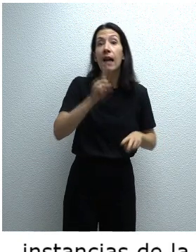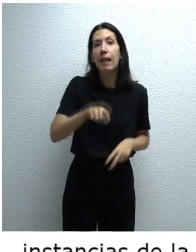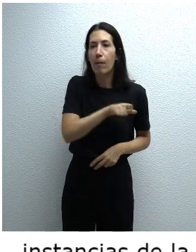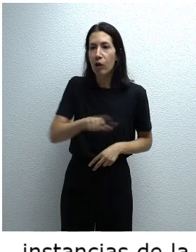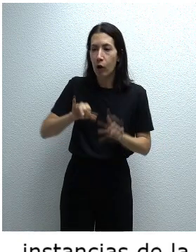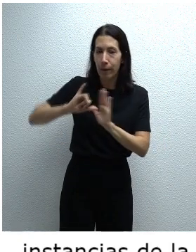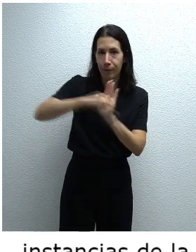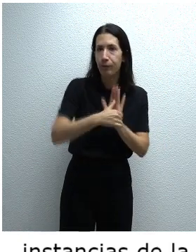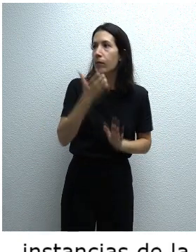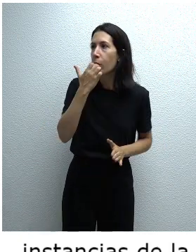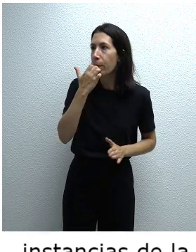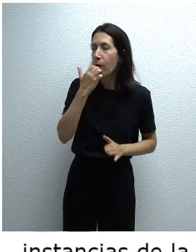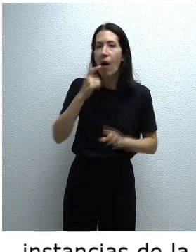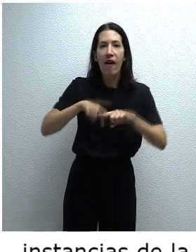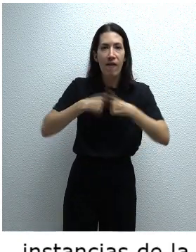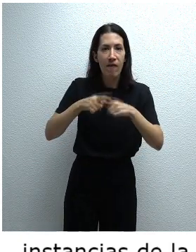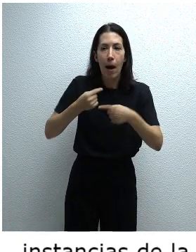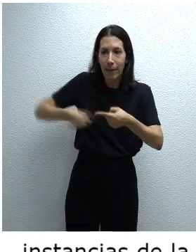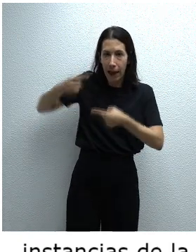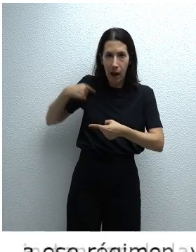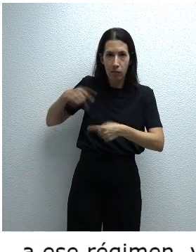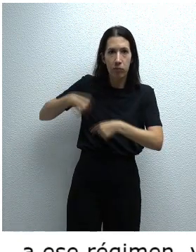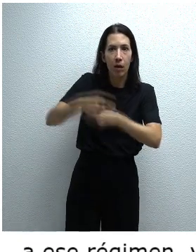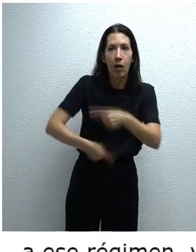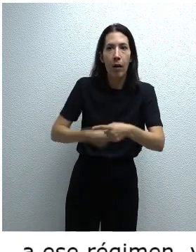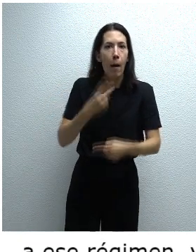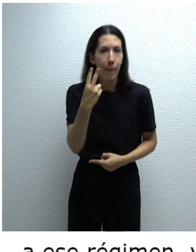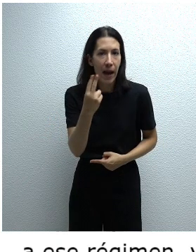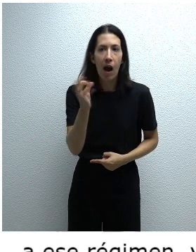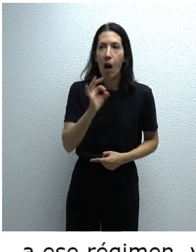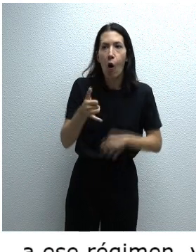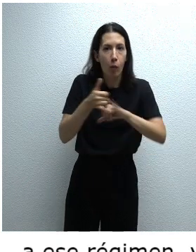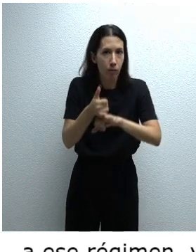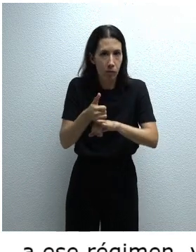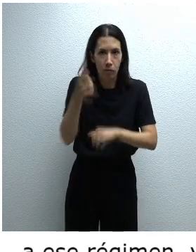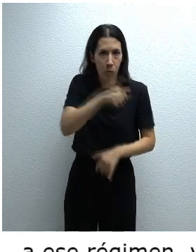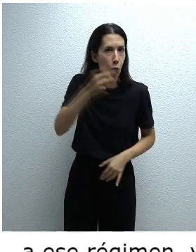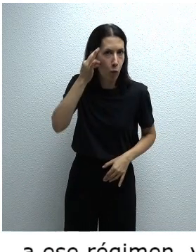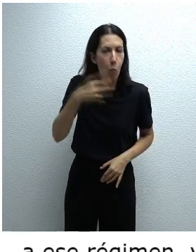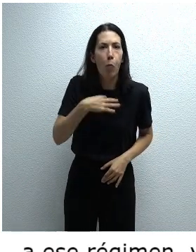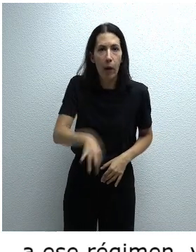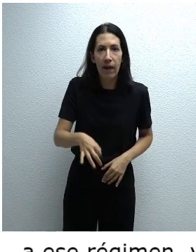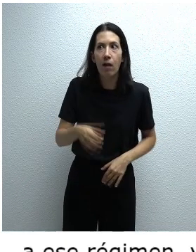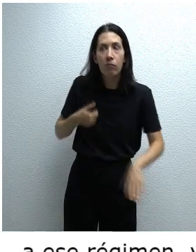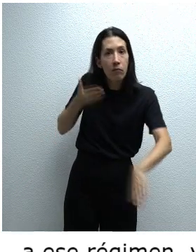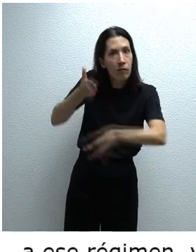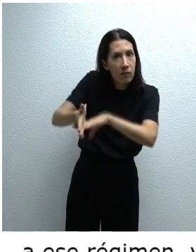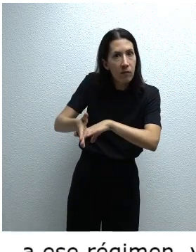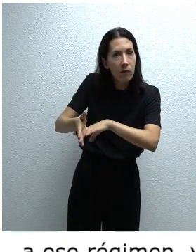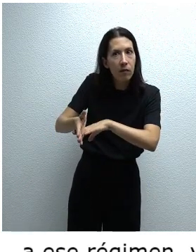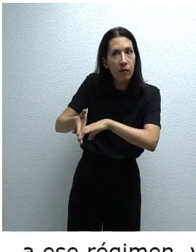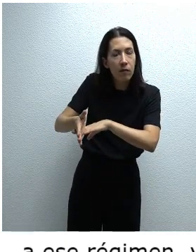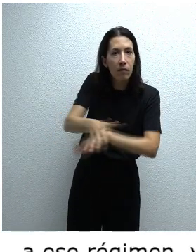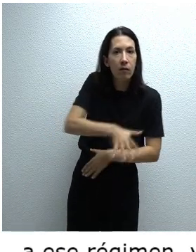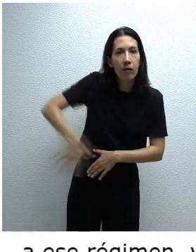de ascendientes, descendientes, el cónyuge o pareja con relación análoga, que podrán dirigirse a la autoridad